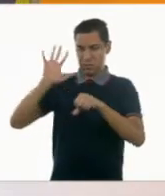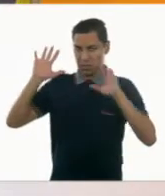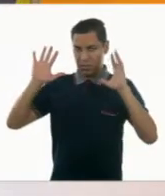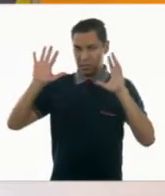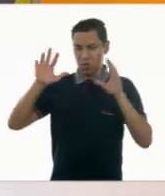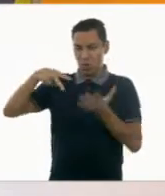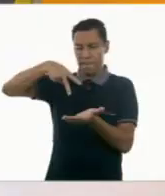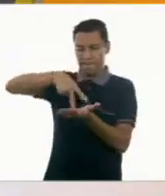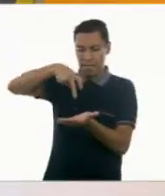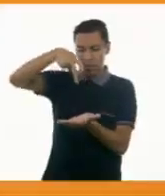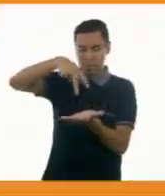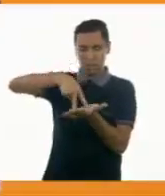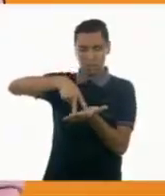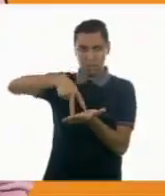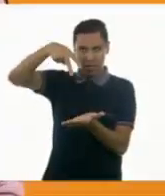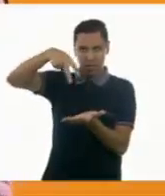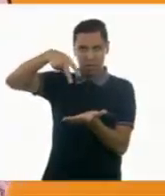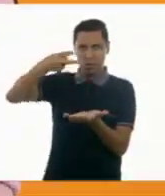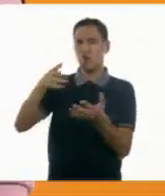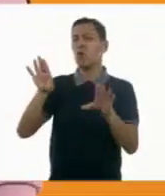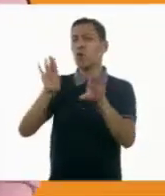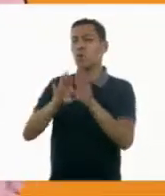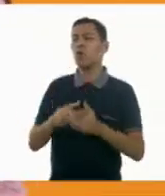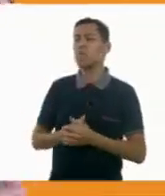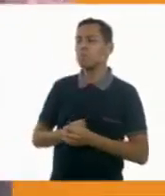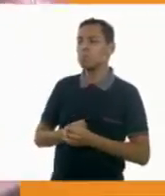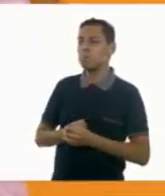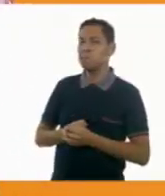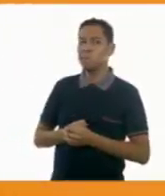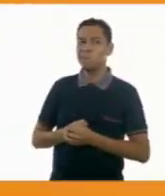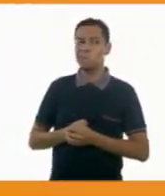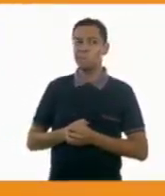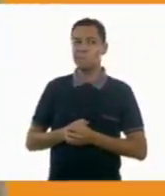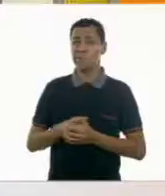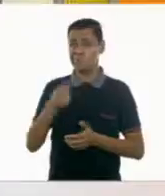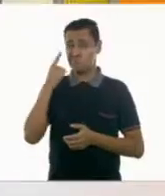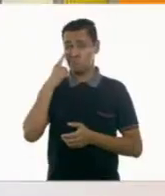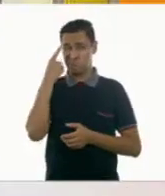¿Y saltando cómo? A ver, así.